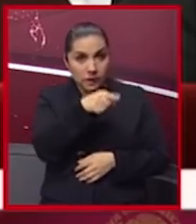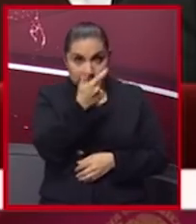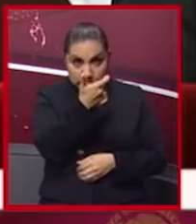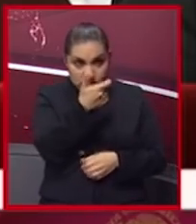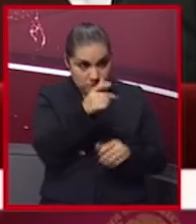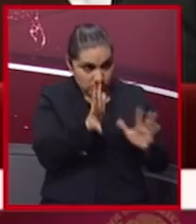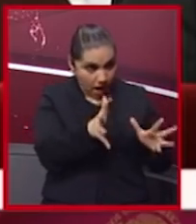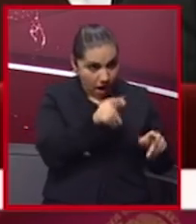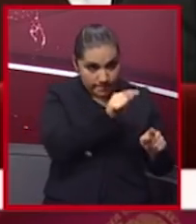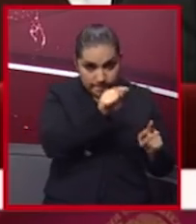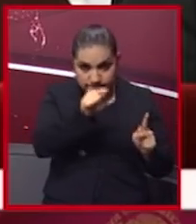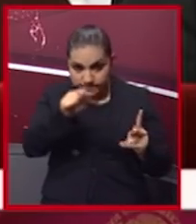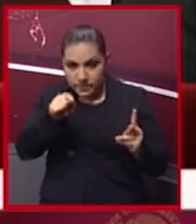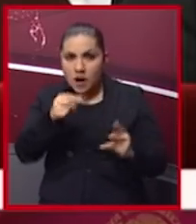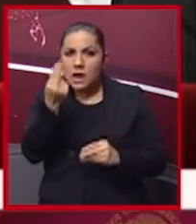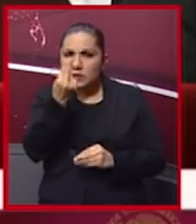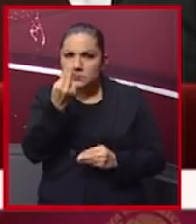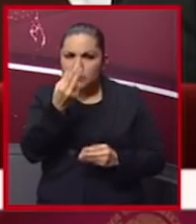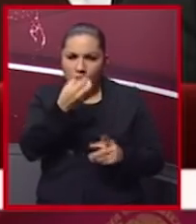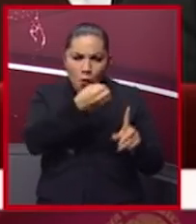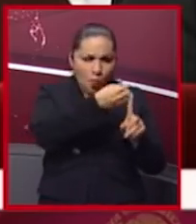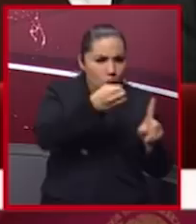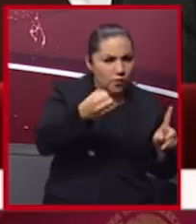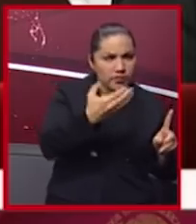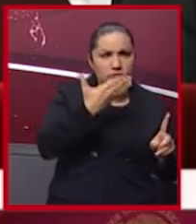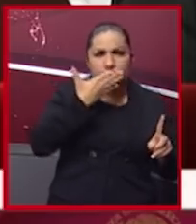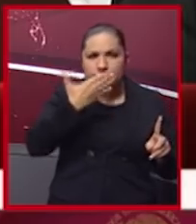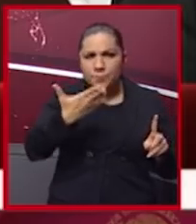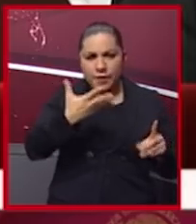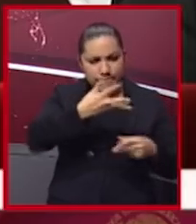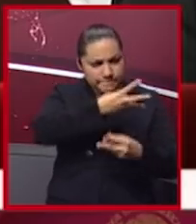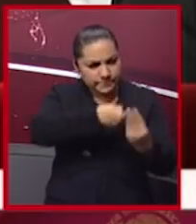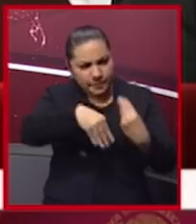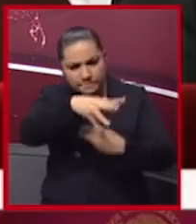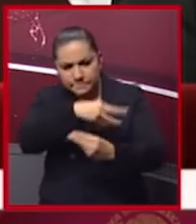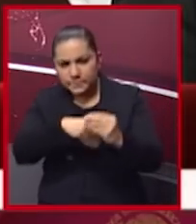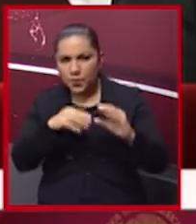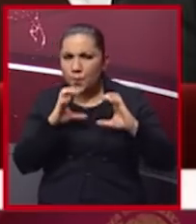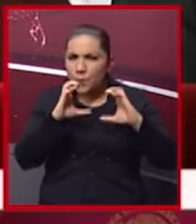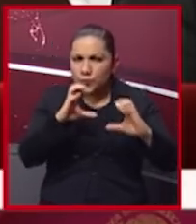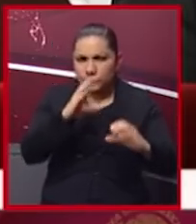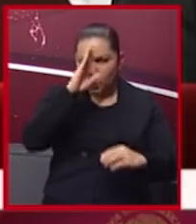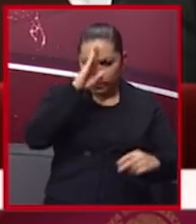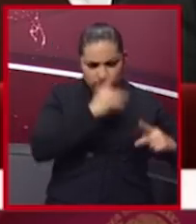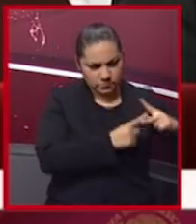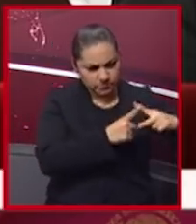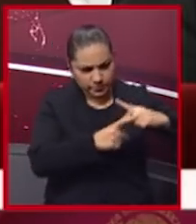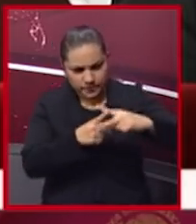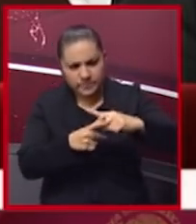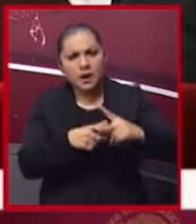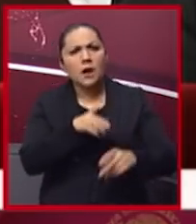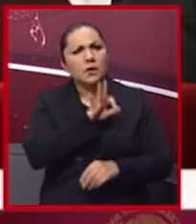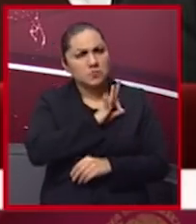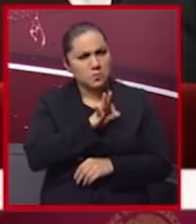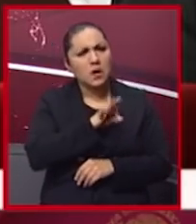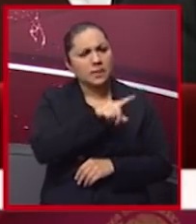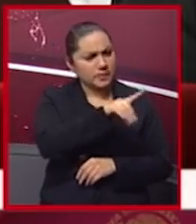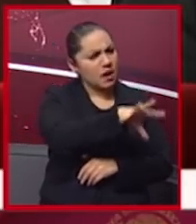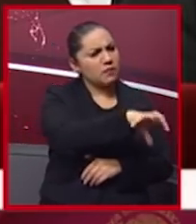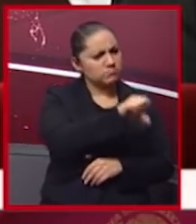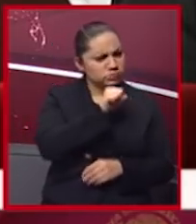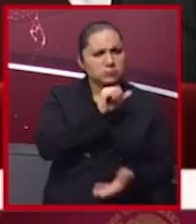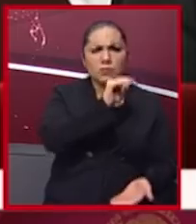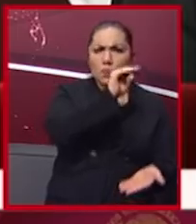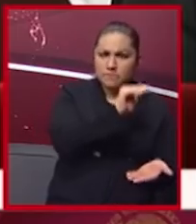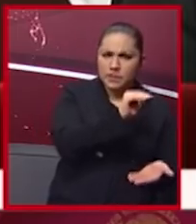Estado. Entonces, esto que acabamos de señalar, de decir, representaría en efecto un giro